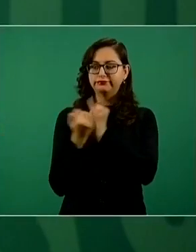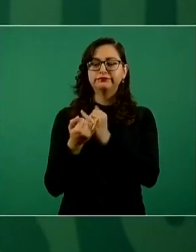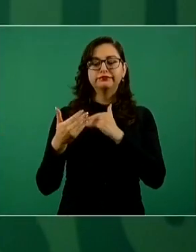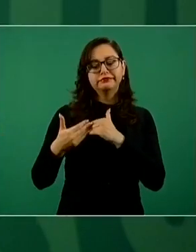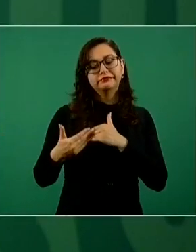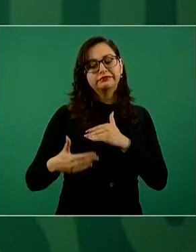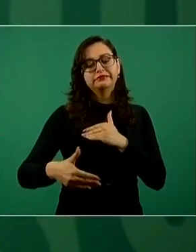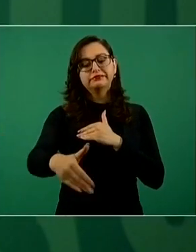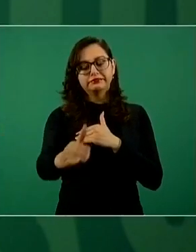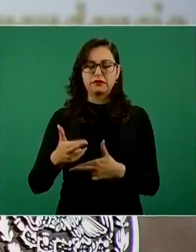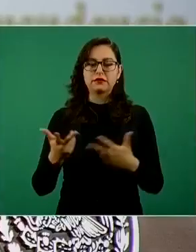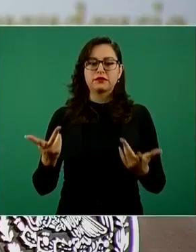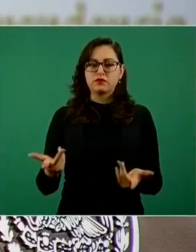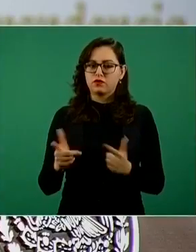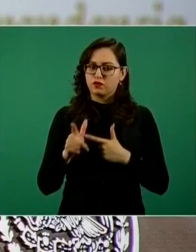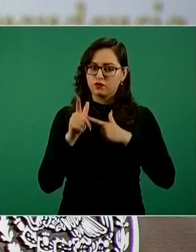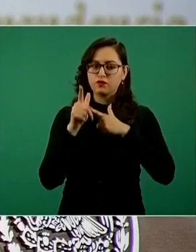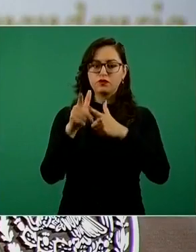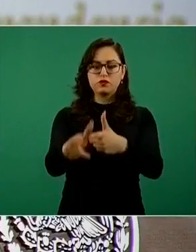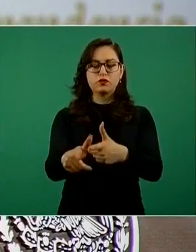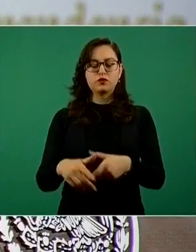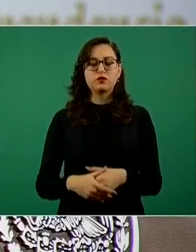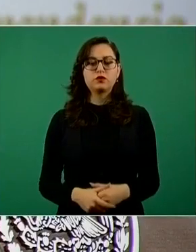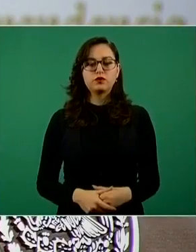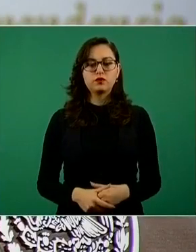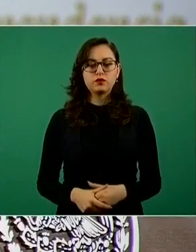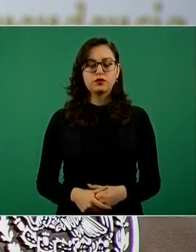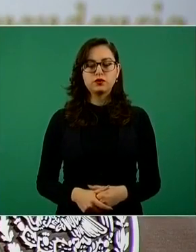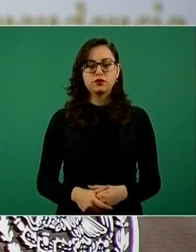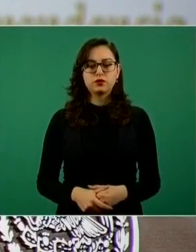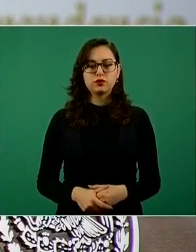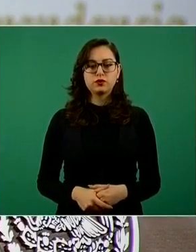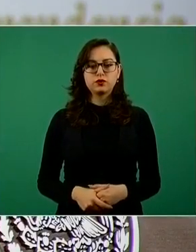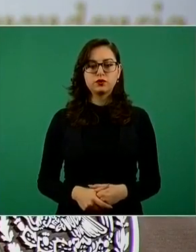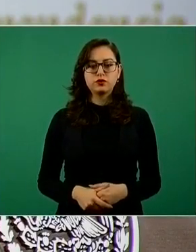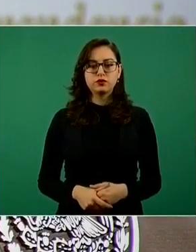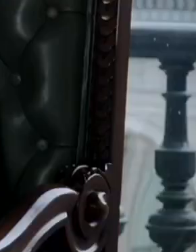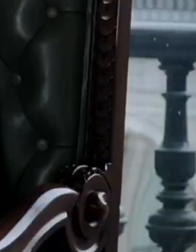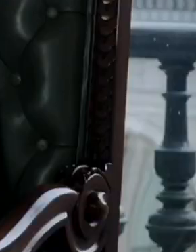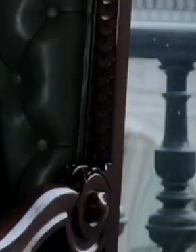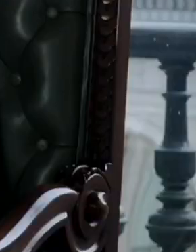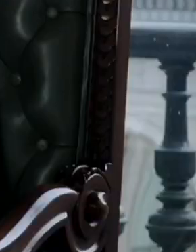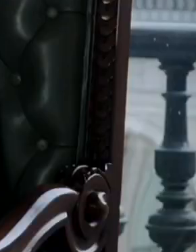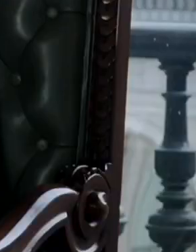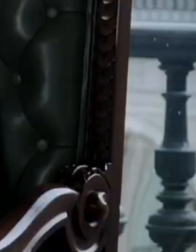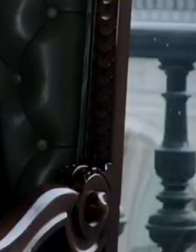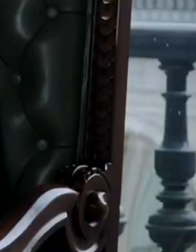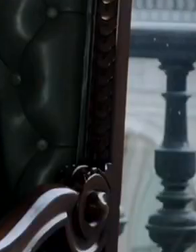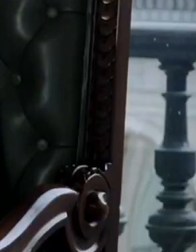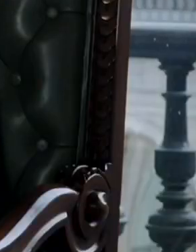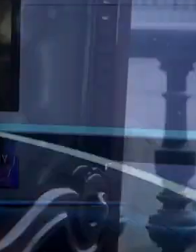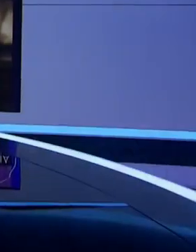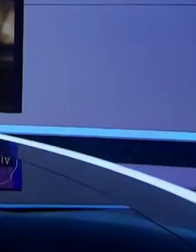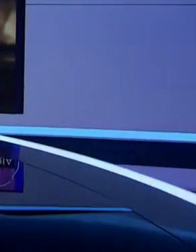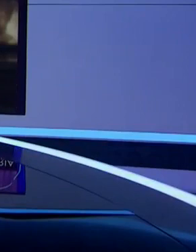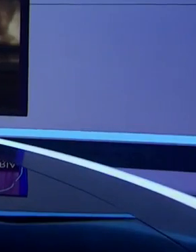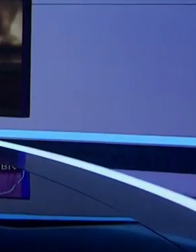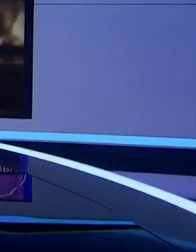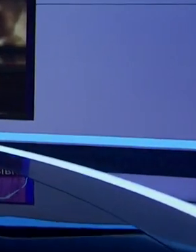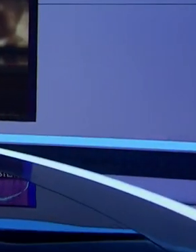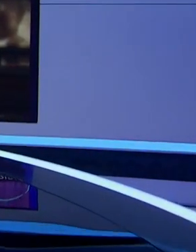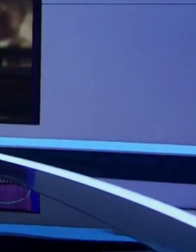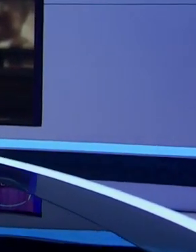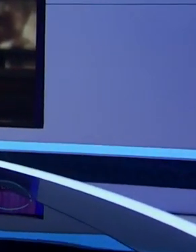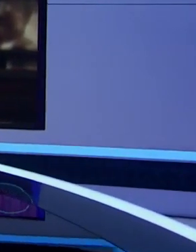está en pleno uso de sus facultades y seguirá cumpliendo con sus obligaciones a distancia a excepción de la mañanera donde